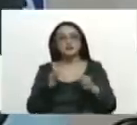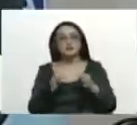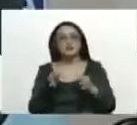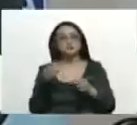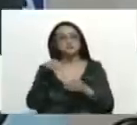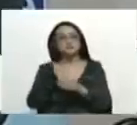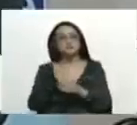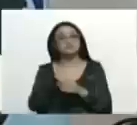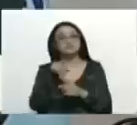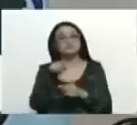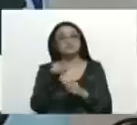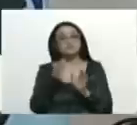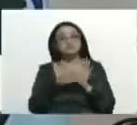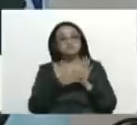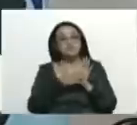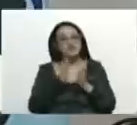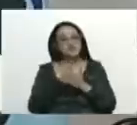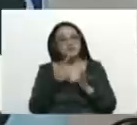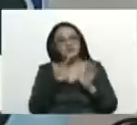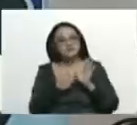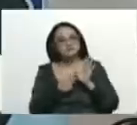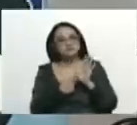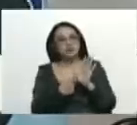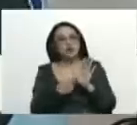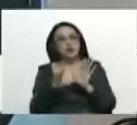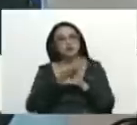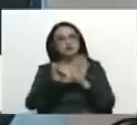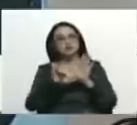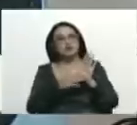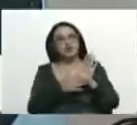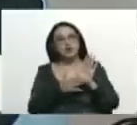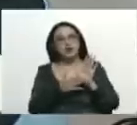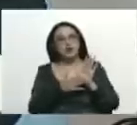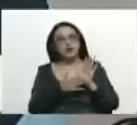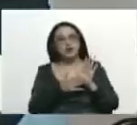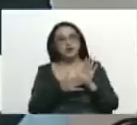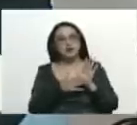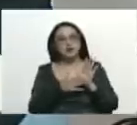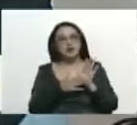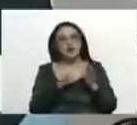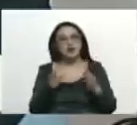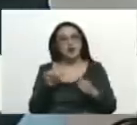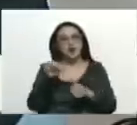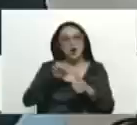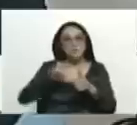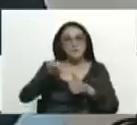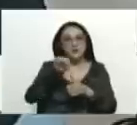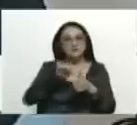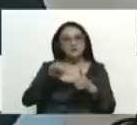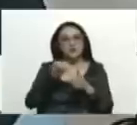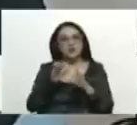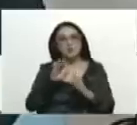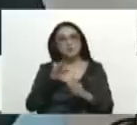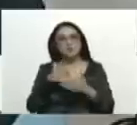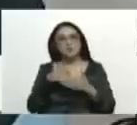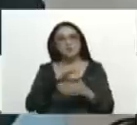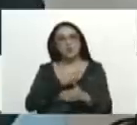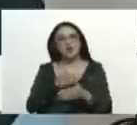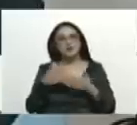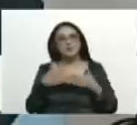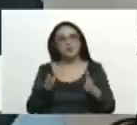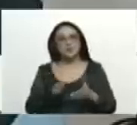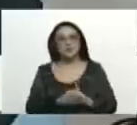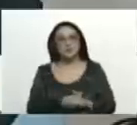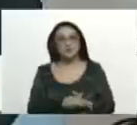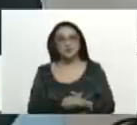que siempre voy a hacer referencia a un principio constitucional que es el de cooperación entre los poderes públicos